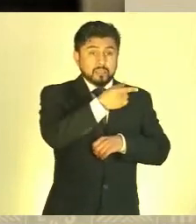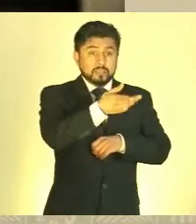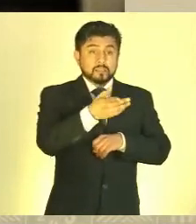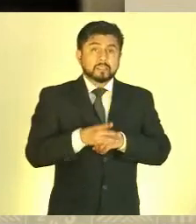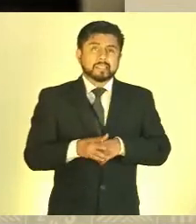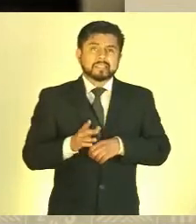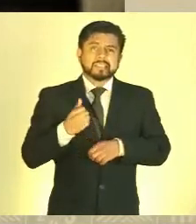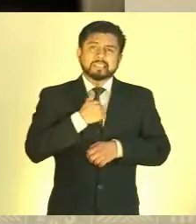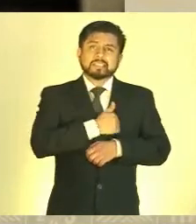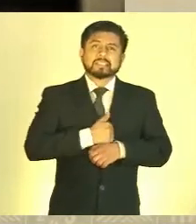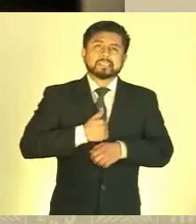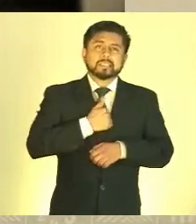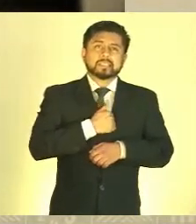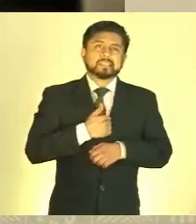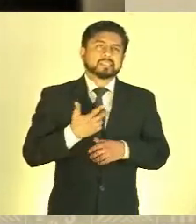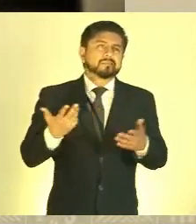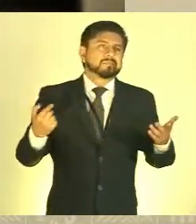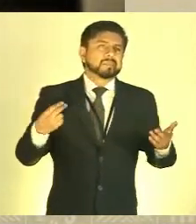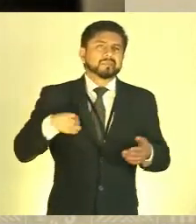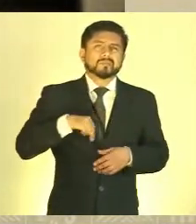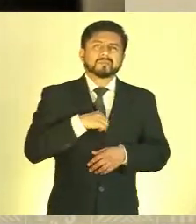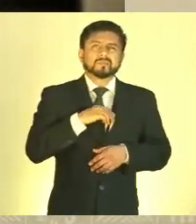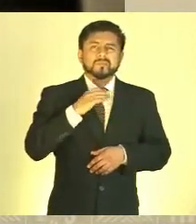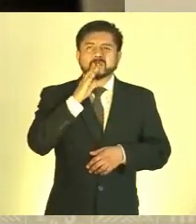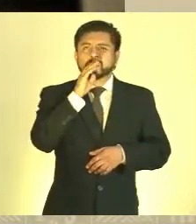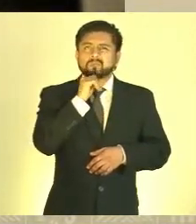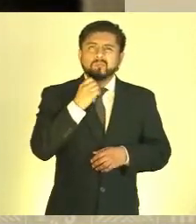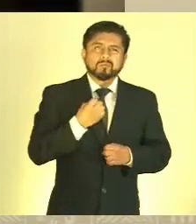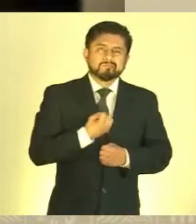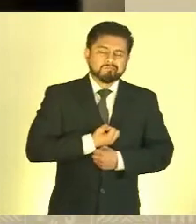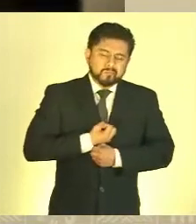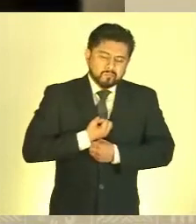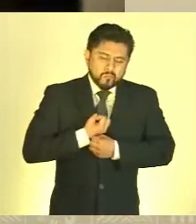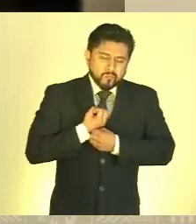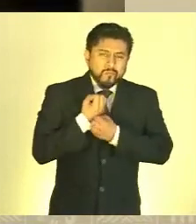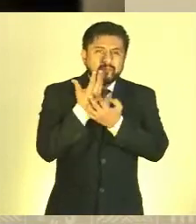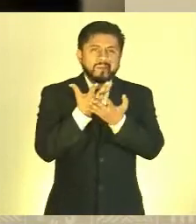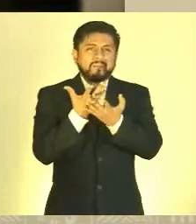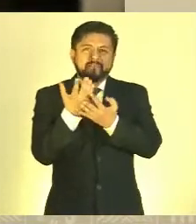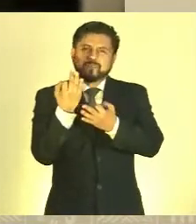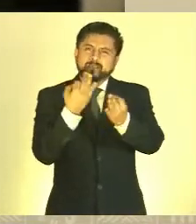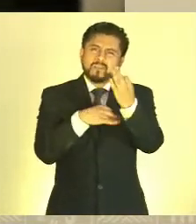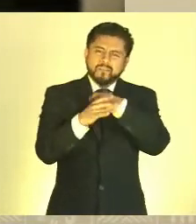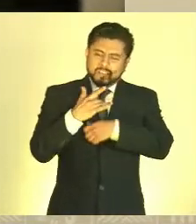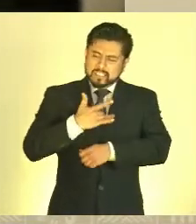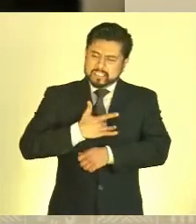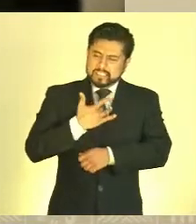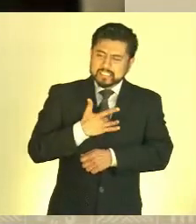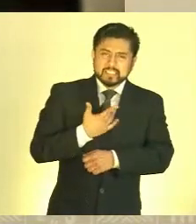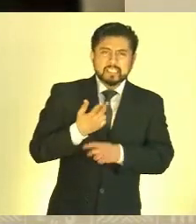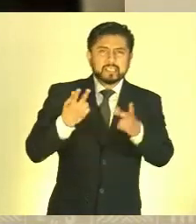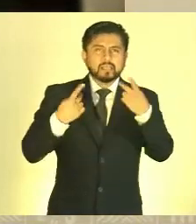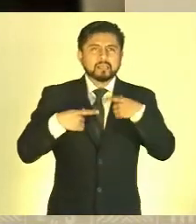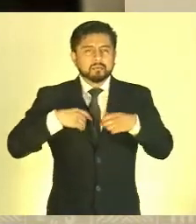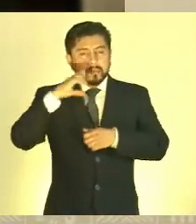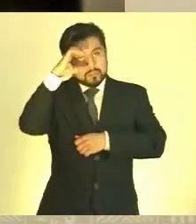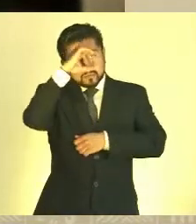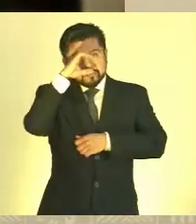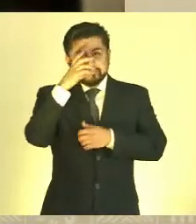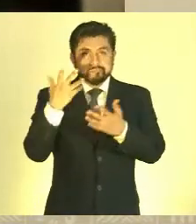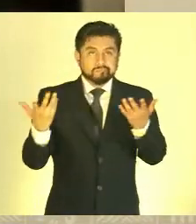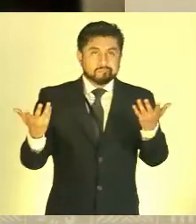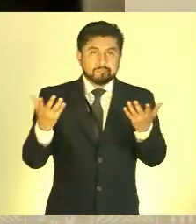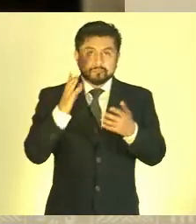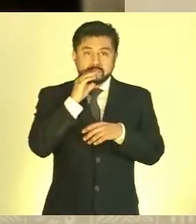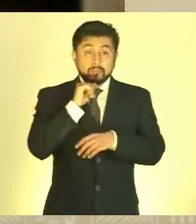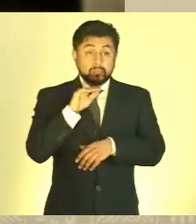grande público, toda la pasión, la fascinación que está entre los científicos.